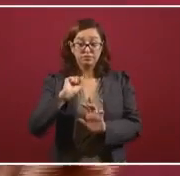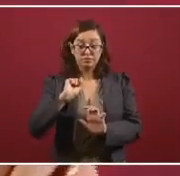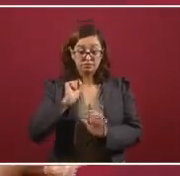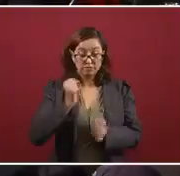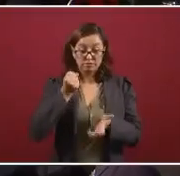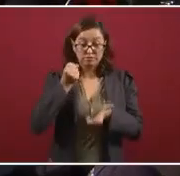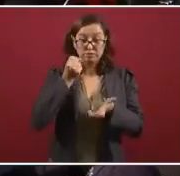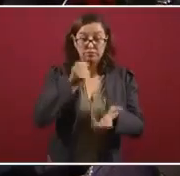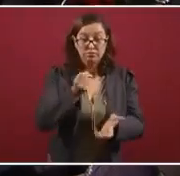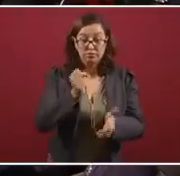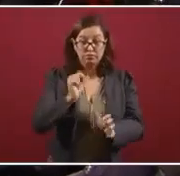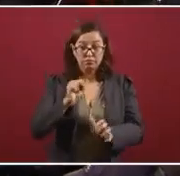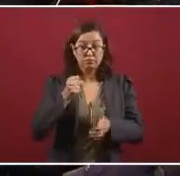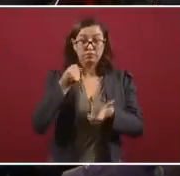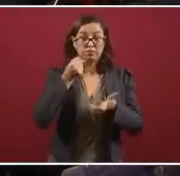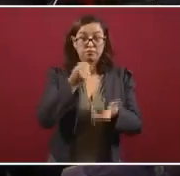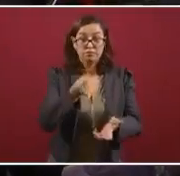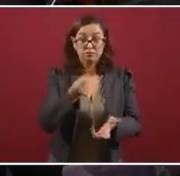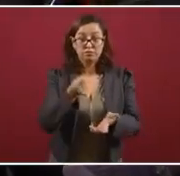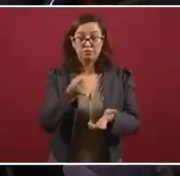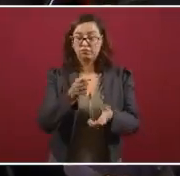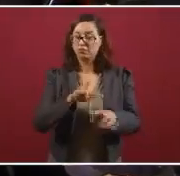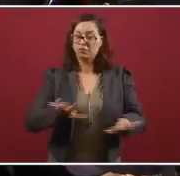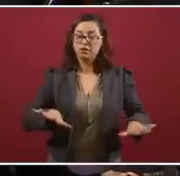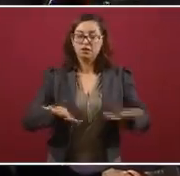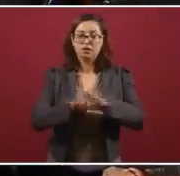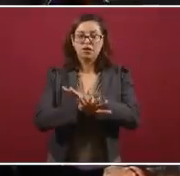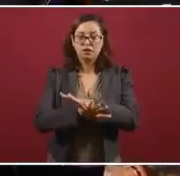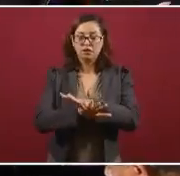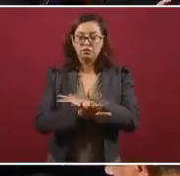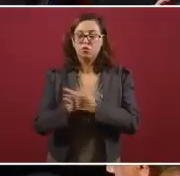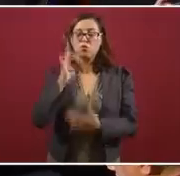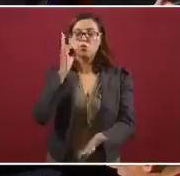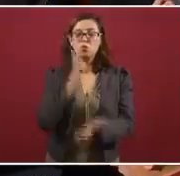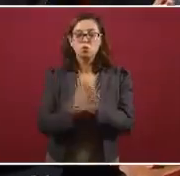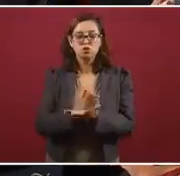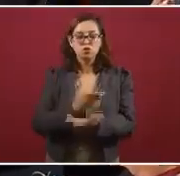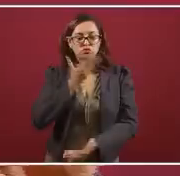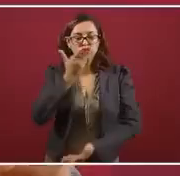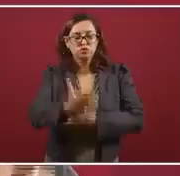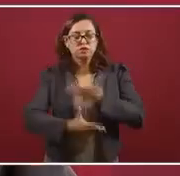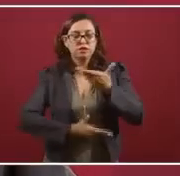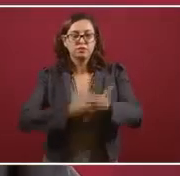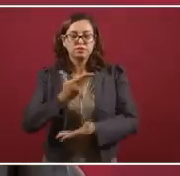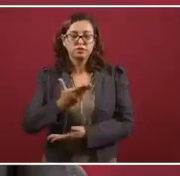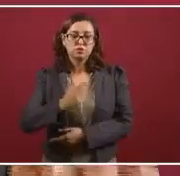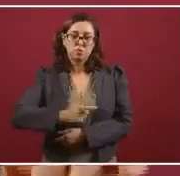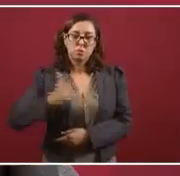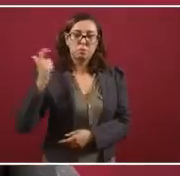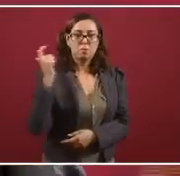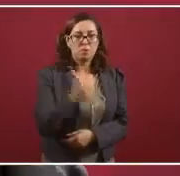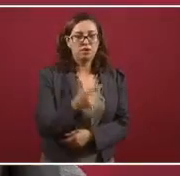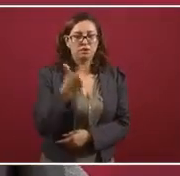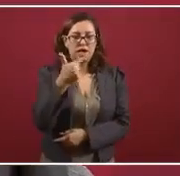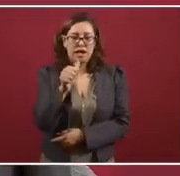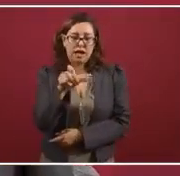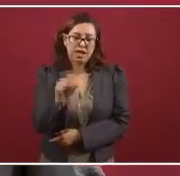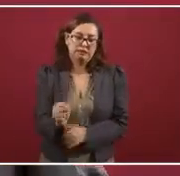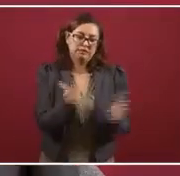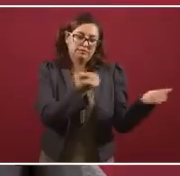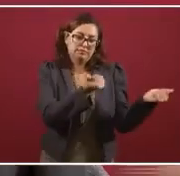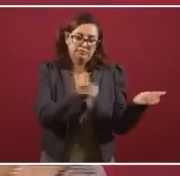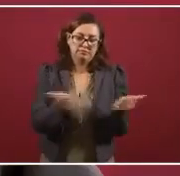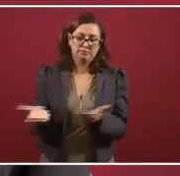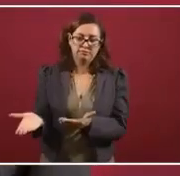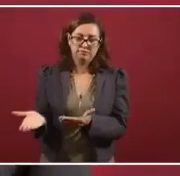para entenderse como una tarifa de transporte, del servicio de transporte de gas a